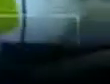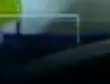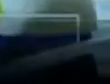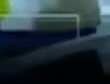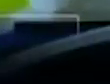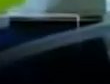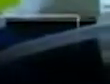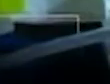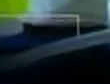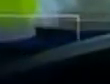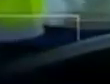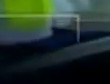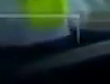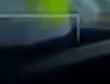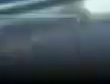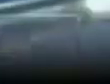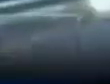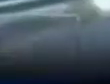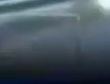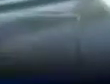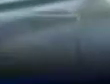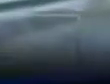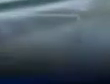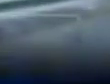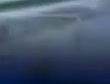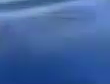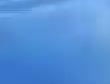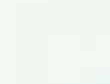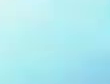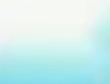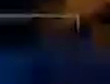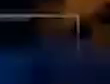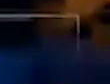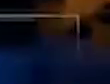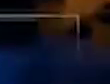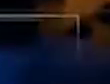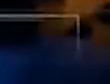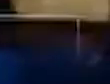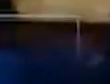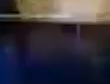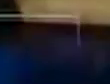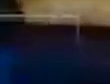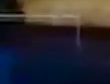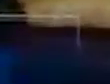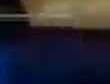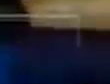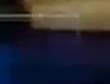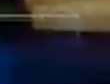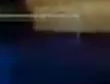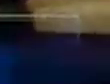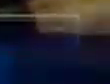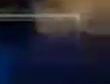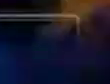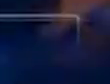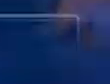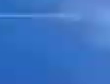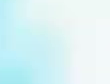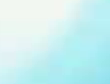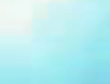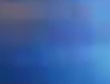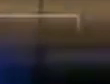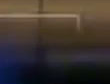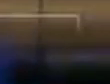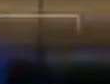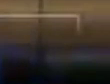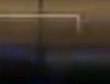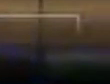Ecuador inauguraron la hidroeléctrica Coca-Codo Sinclair. 11 convenios de cooperación firmaron China y Ecuador.